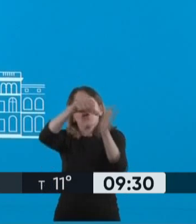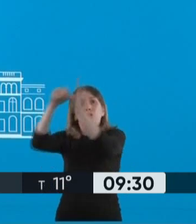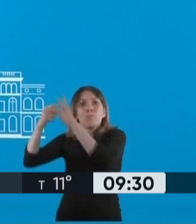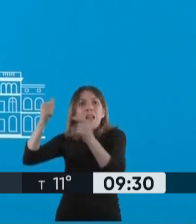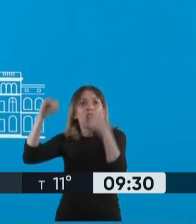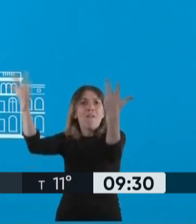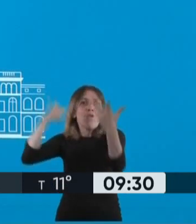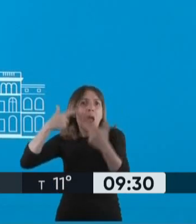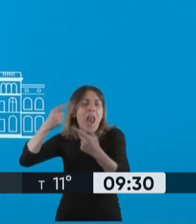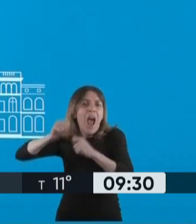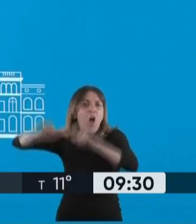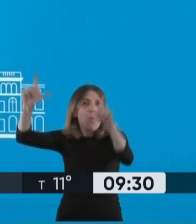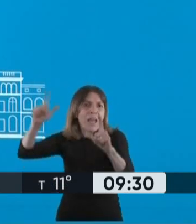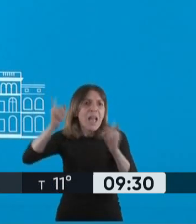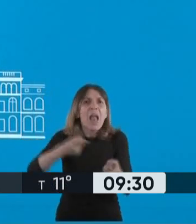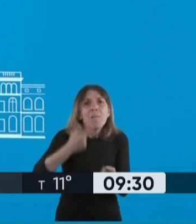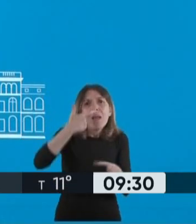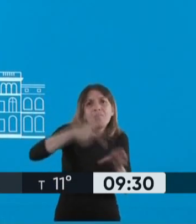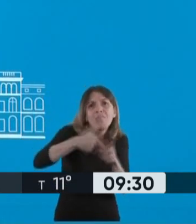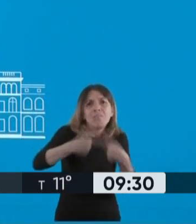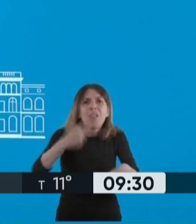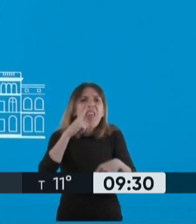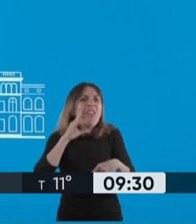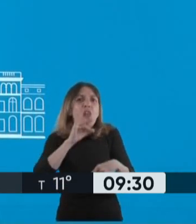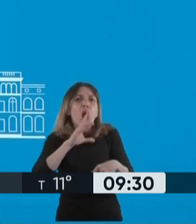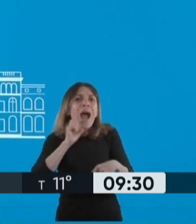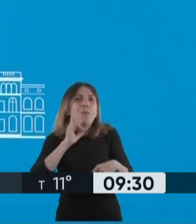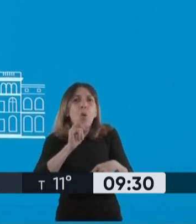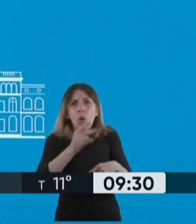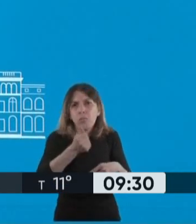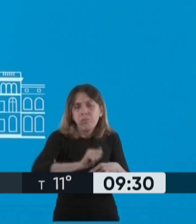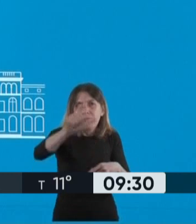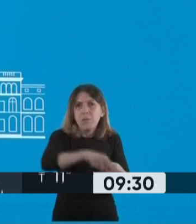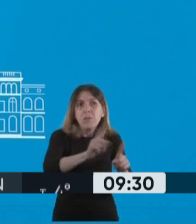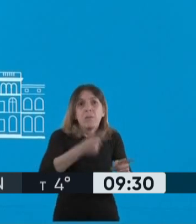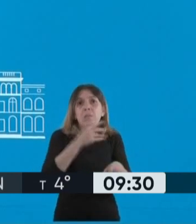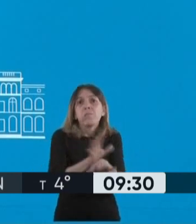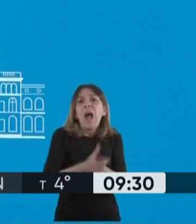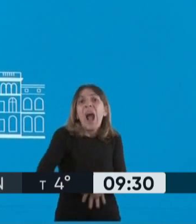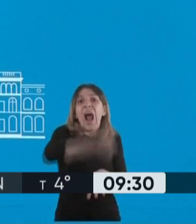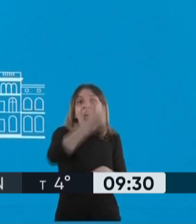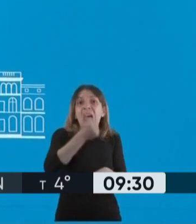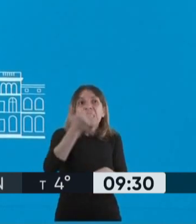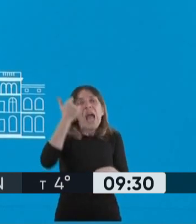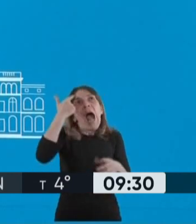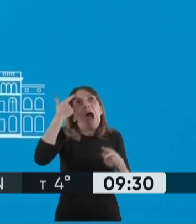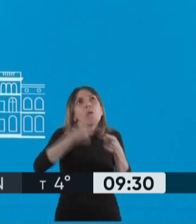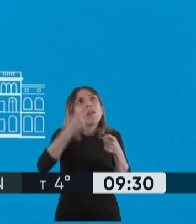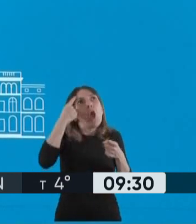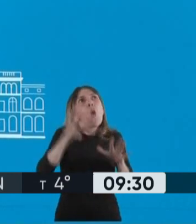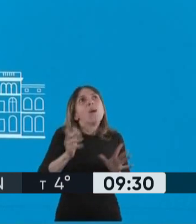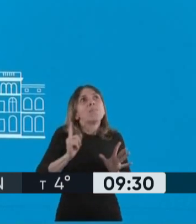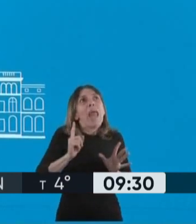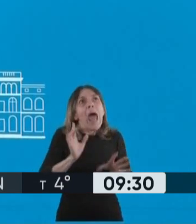por la suba de los precios de los hidrocarburos en este momento, hace que tengan ganancias inesperadas. ¿Qué es ganancias inesperadas? Ganancias que tienen que ver con ese